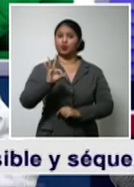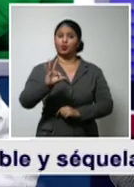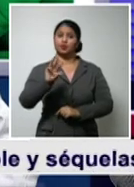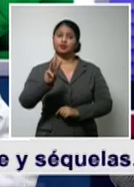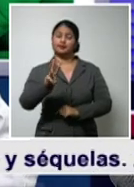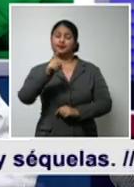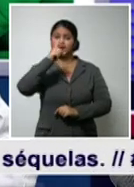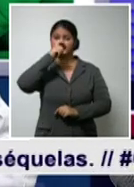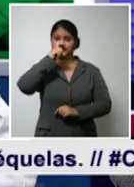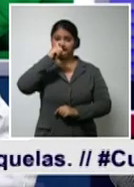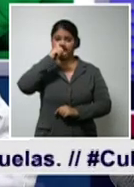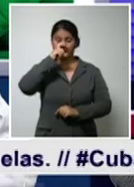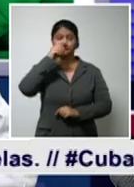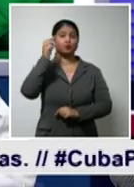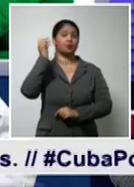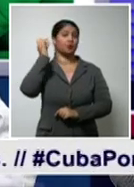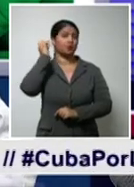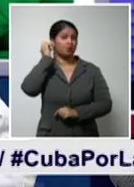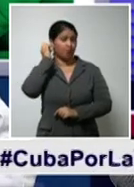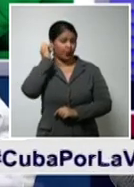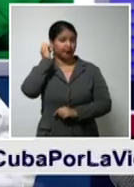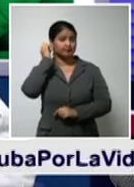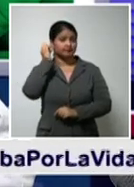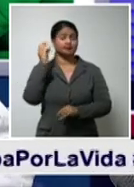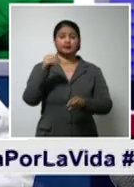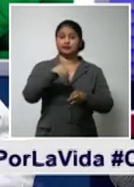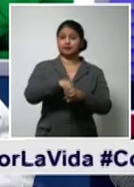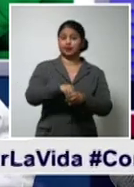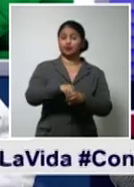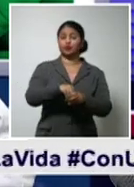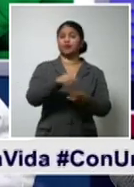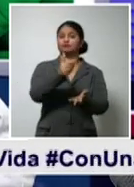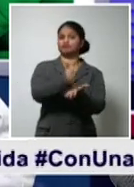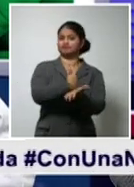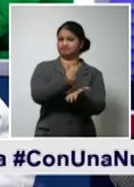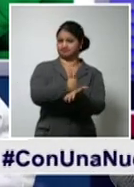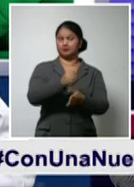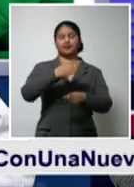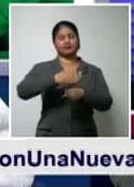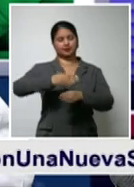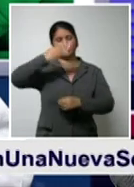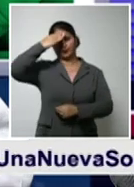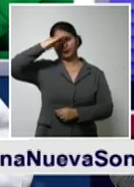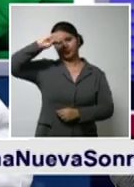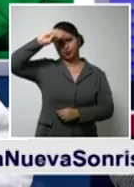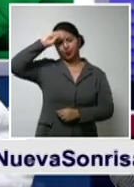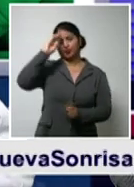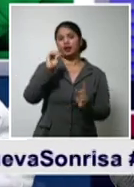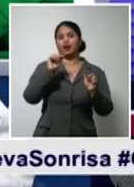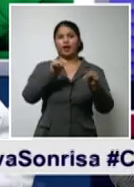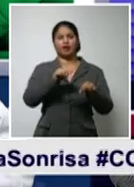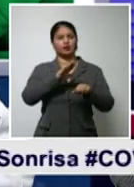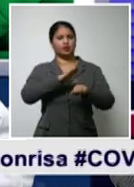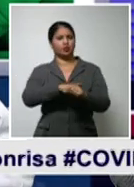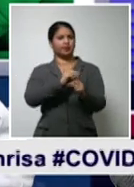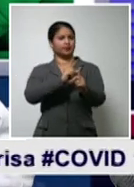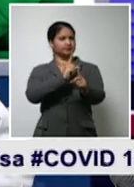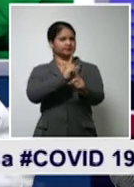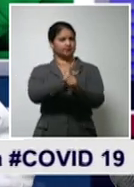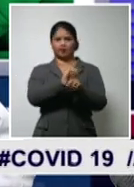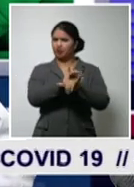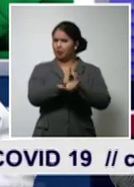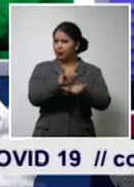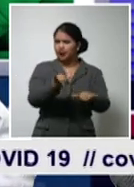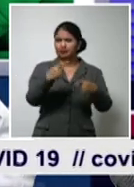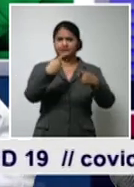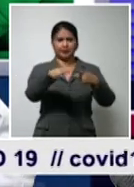edad, también del municipio de Santiago de Cuba, en esta provincia, también contacto de un caso confirmado